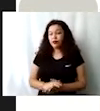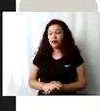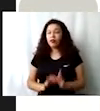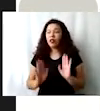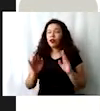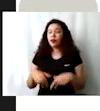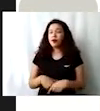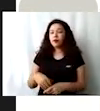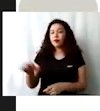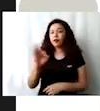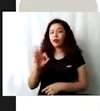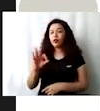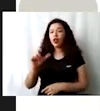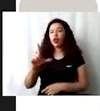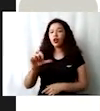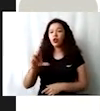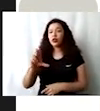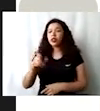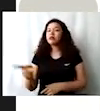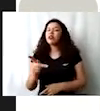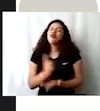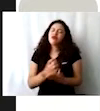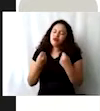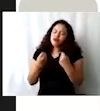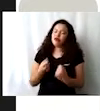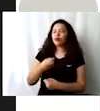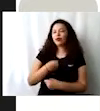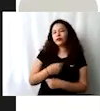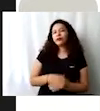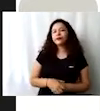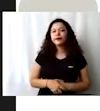tal vez deba consultarlo con Luis, solo para estar seguro.